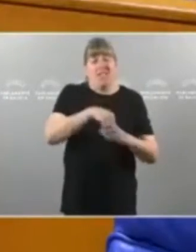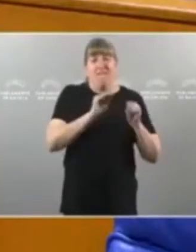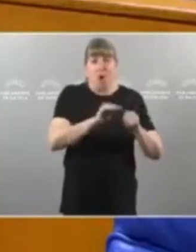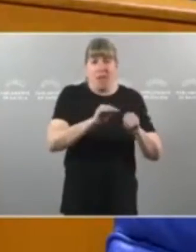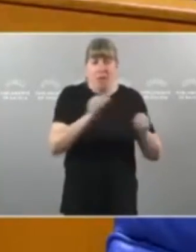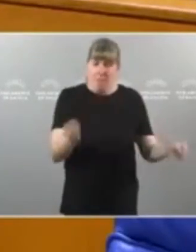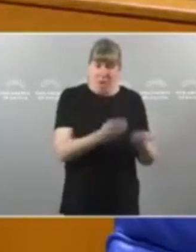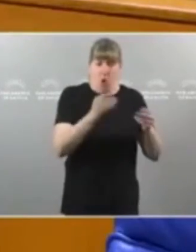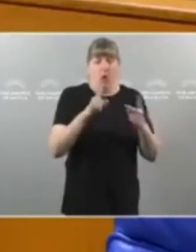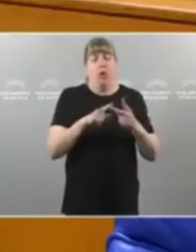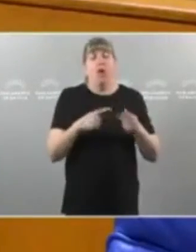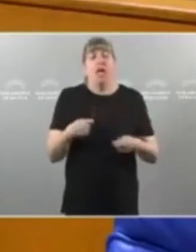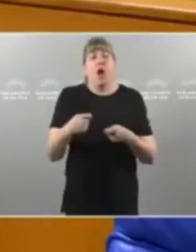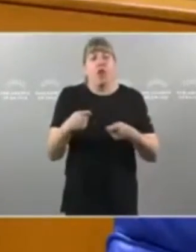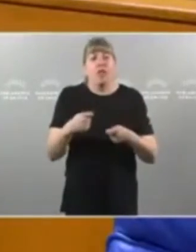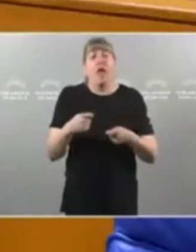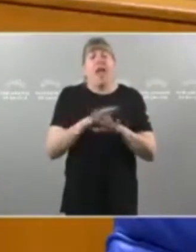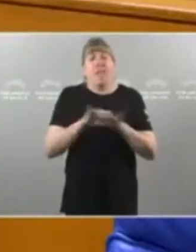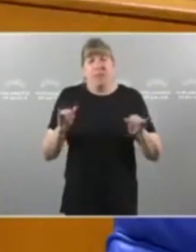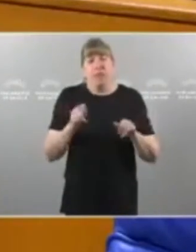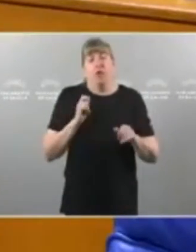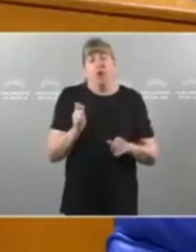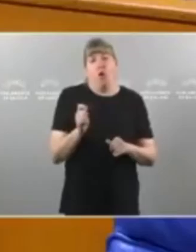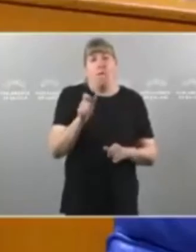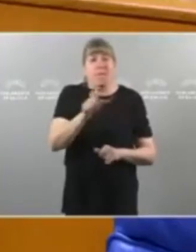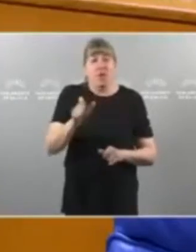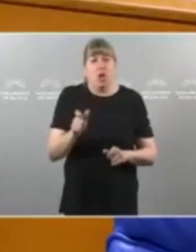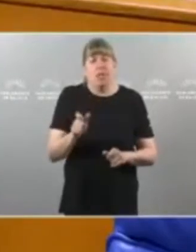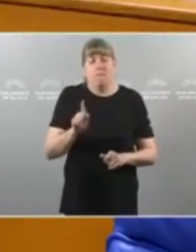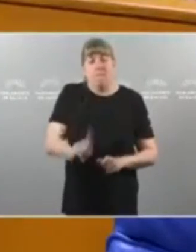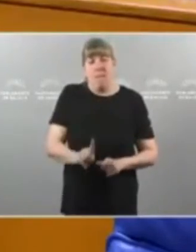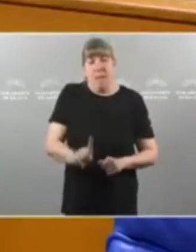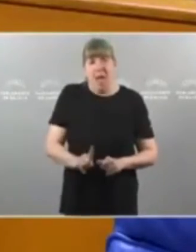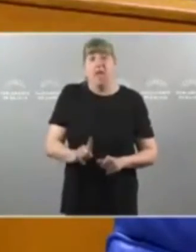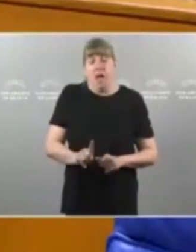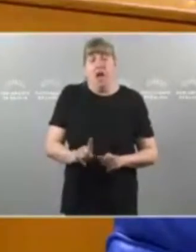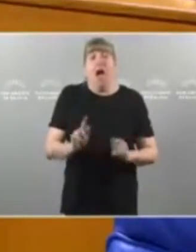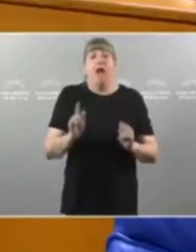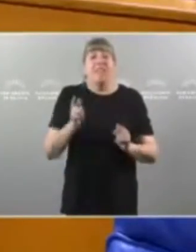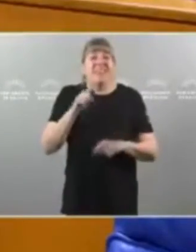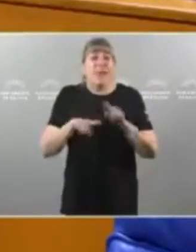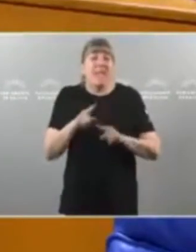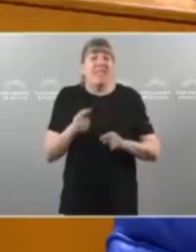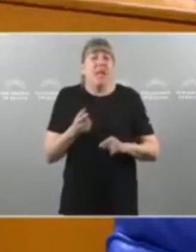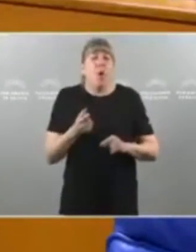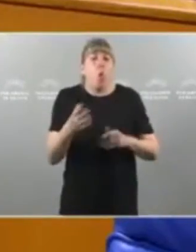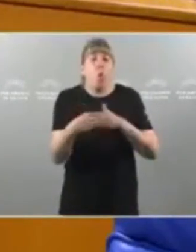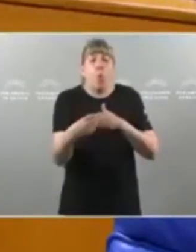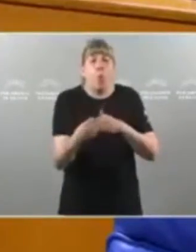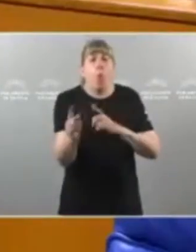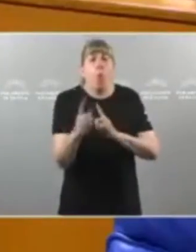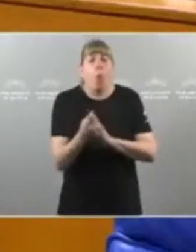negociar una adaptación retribuciones de personal de primaria que tenían conta a los pacientes que tenían o se ocupó cambiar por lo tanto modelo de retribución